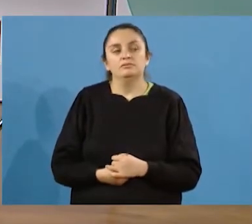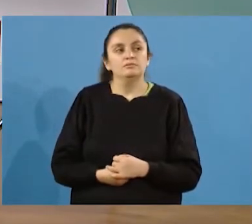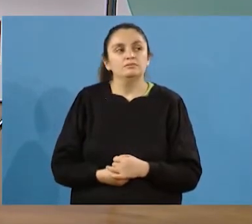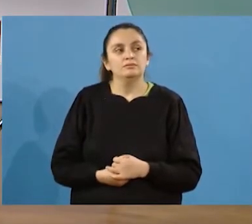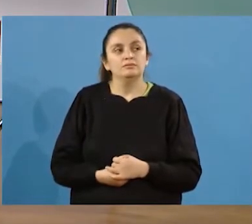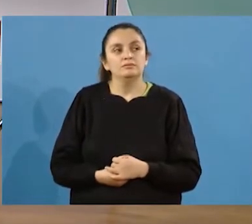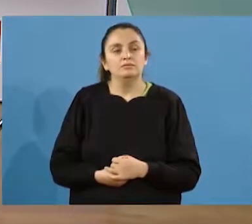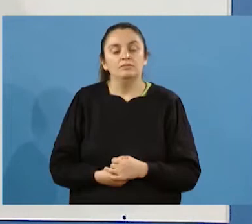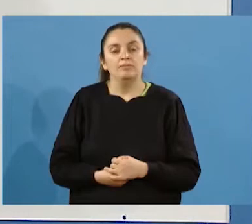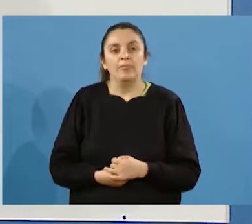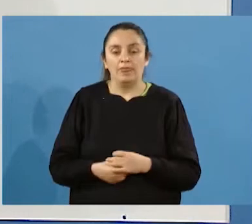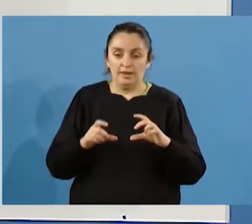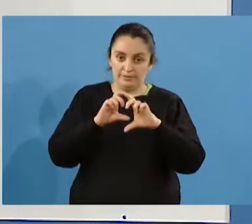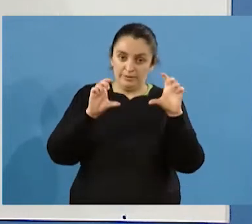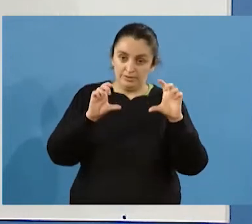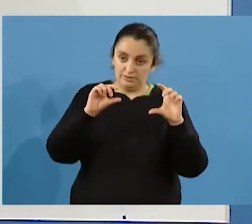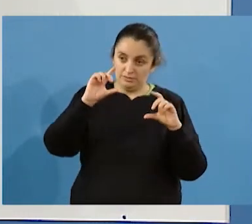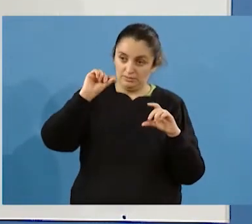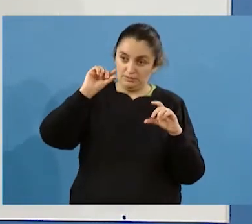exponente 2